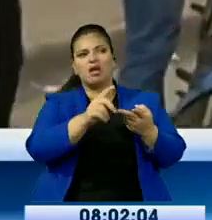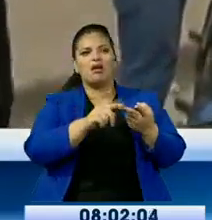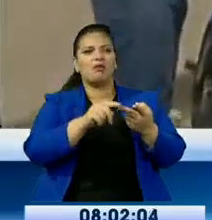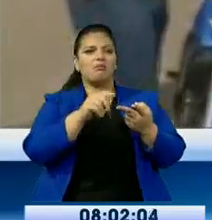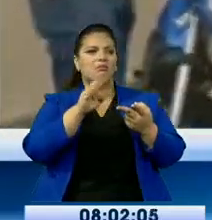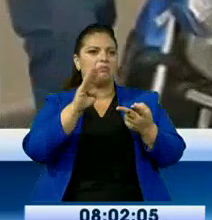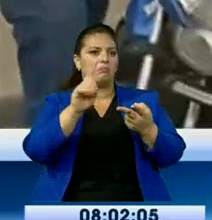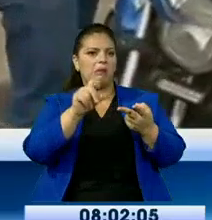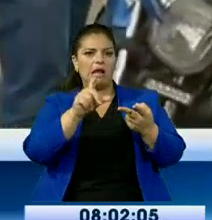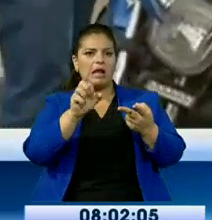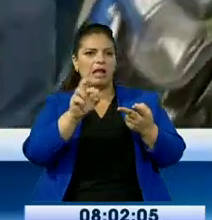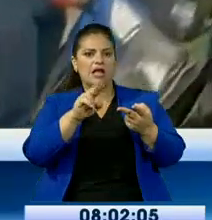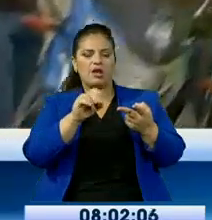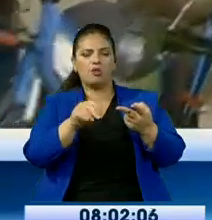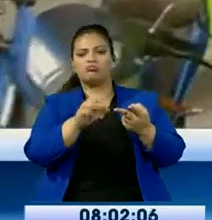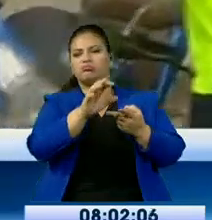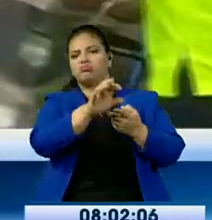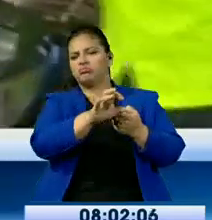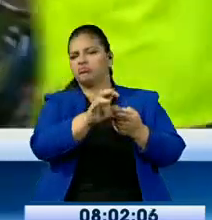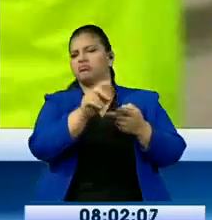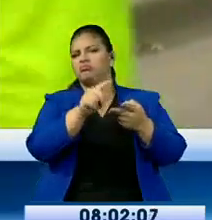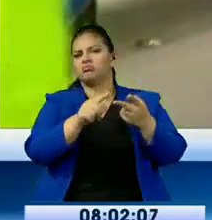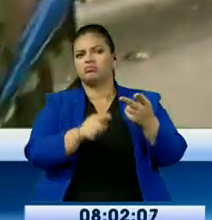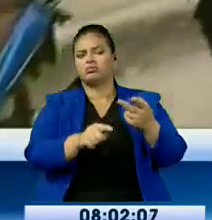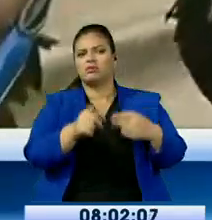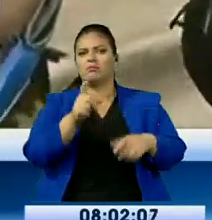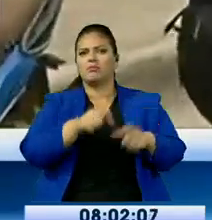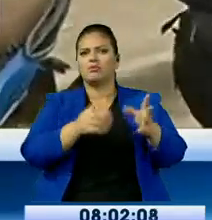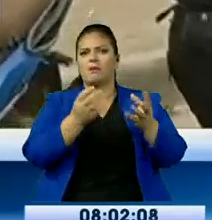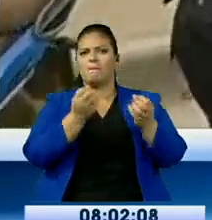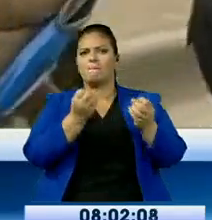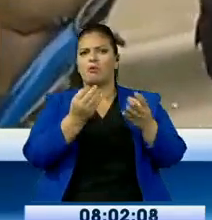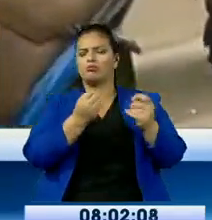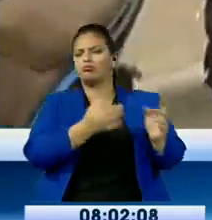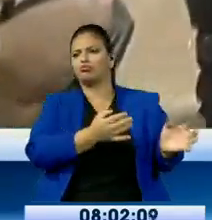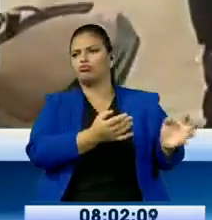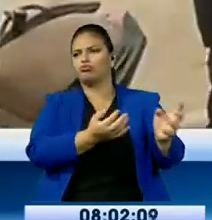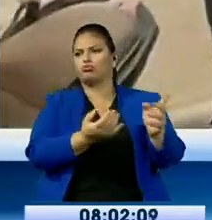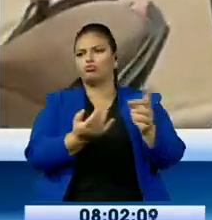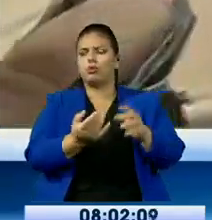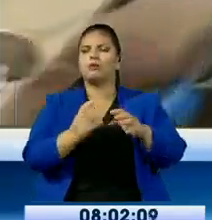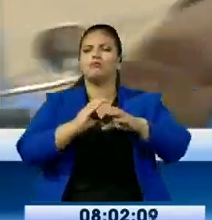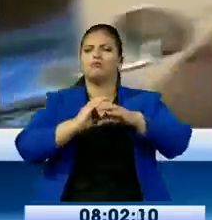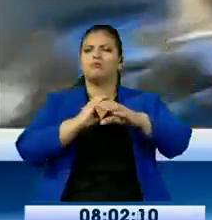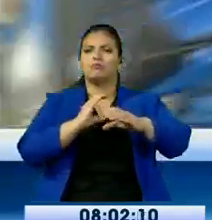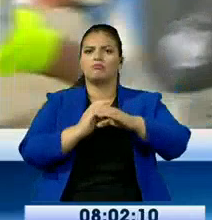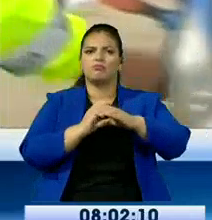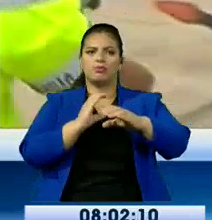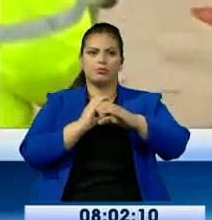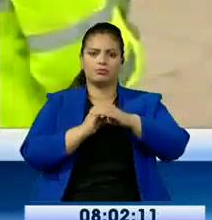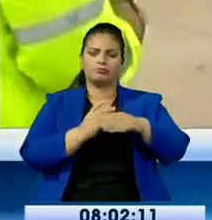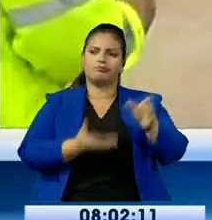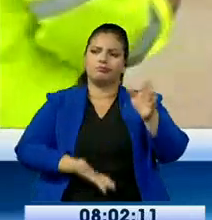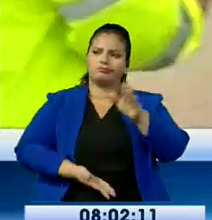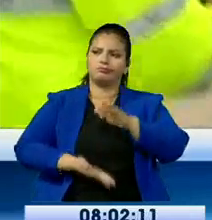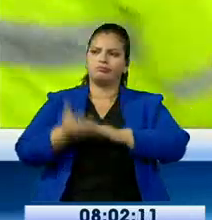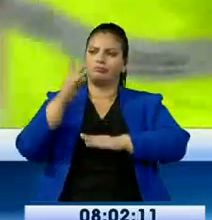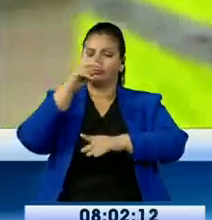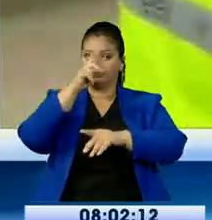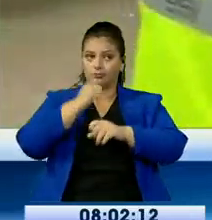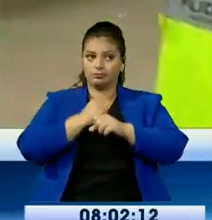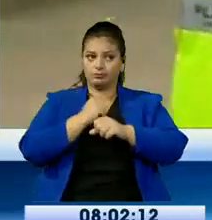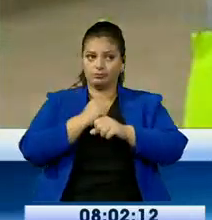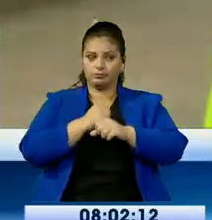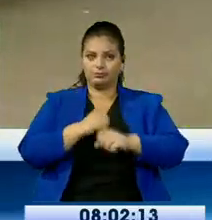lugares de trabajo. Eso generaría o despertaría el interés para ciertos delincuentes que estarían haciendo